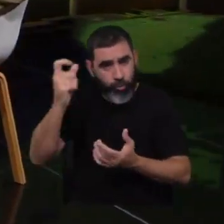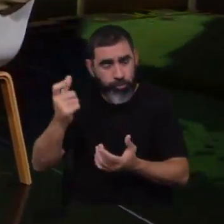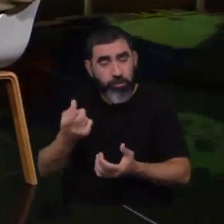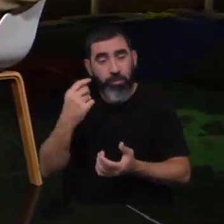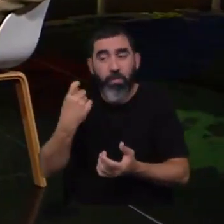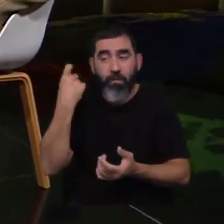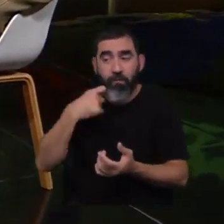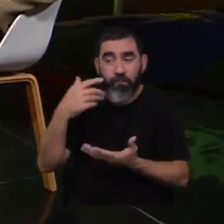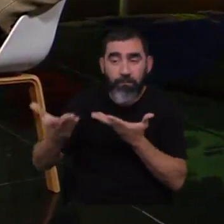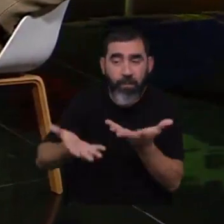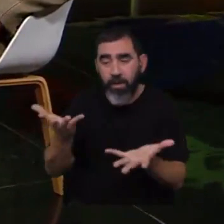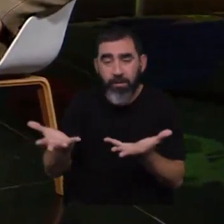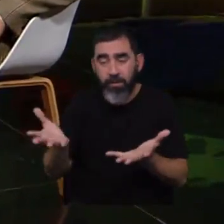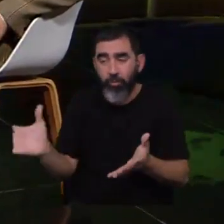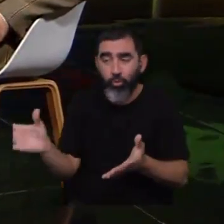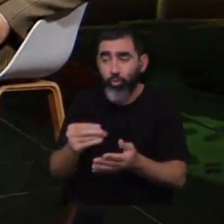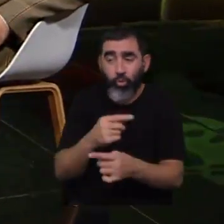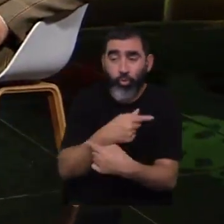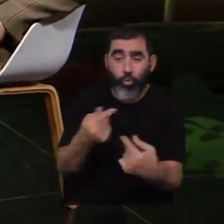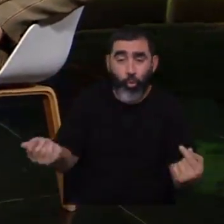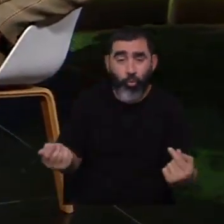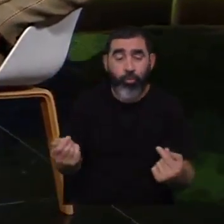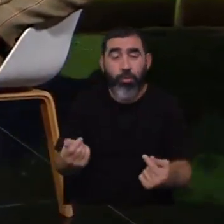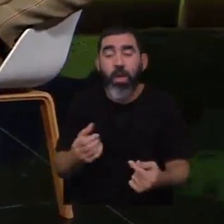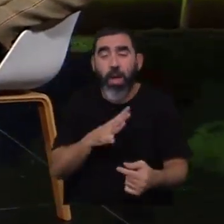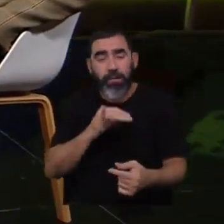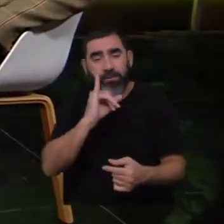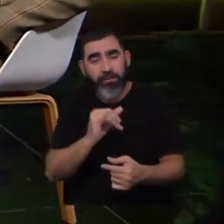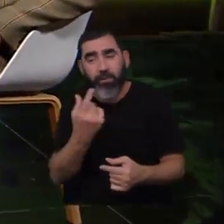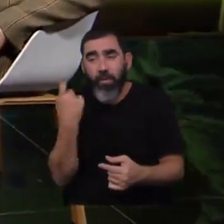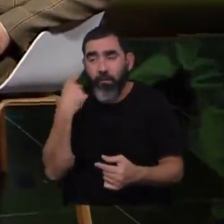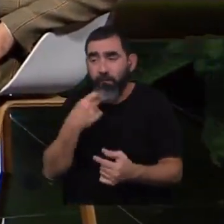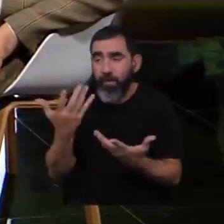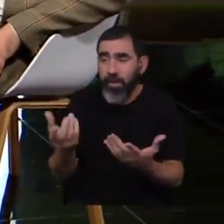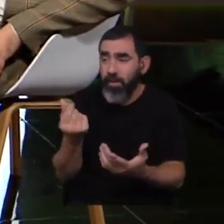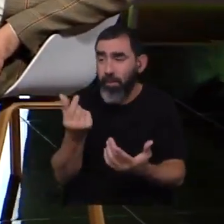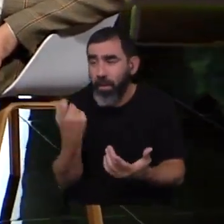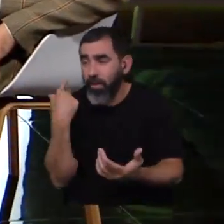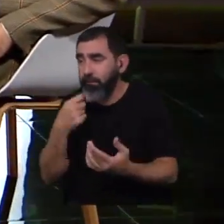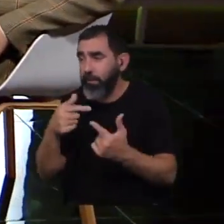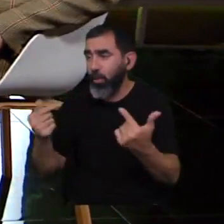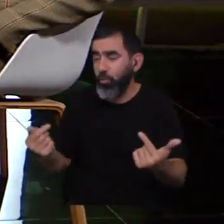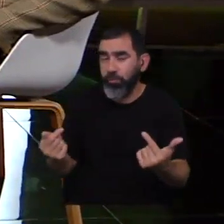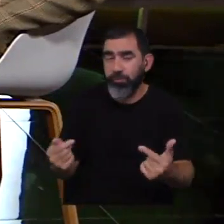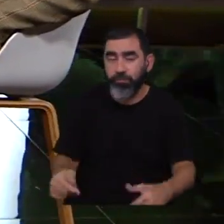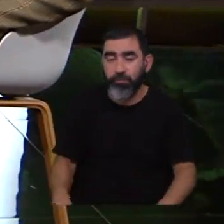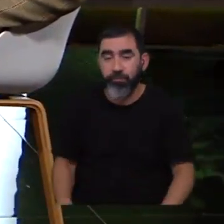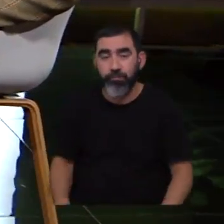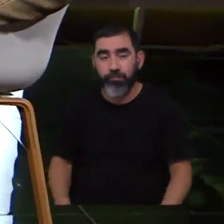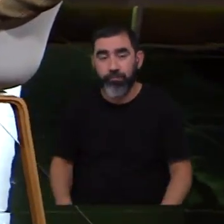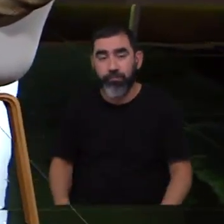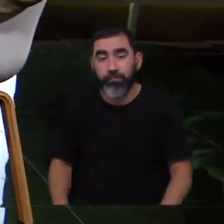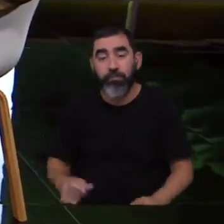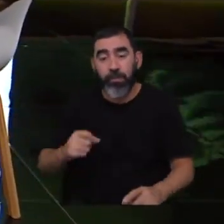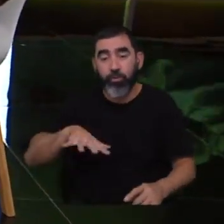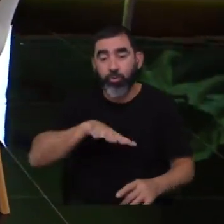nos falta todo. O sea, tenemos una buena parte, pero después no llega, no se juntan los mundos. Un poco lo que decías vos, también juntar las